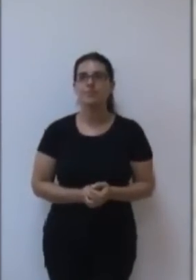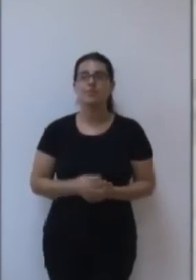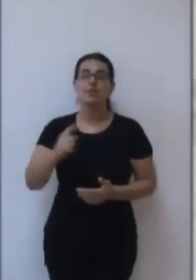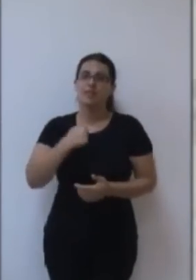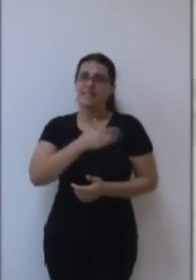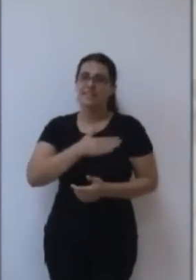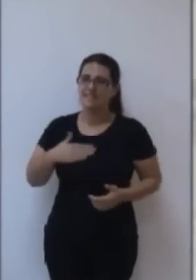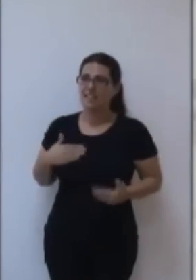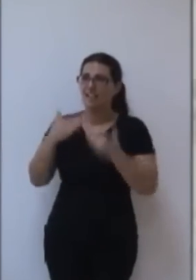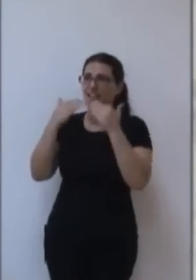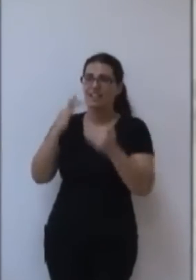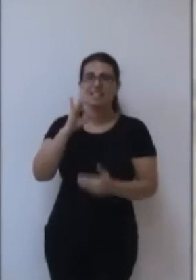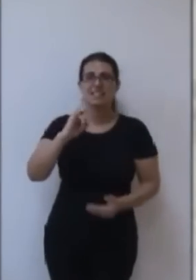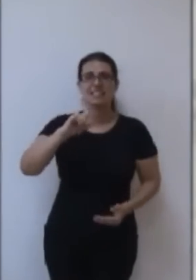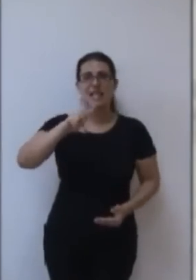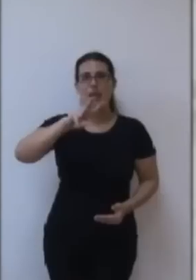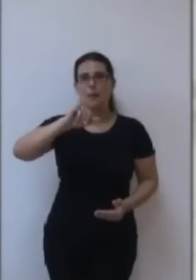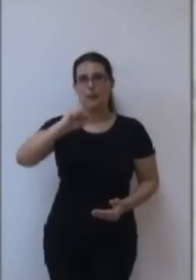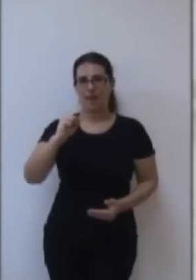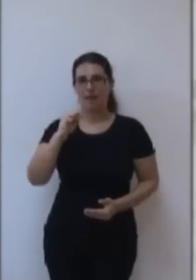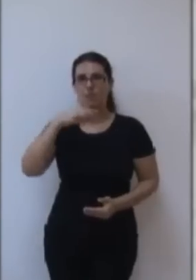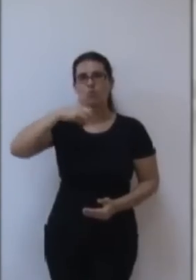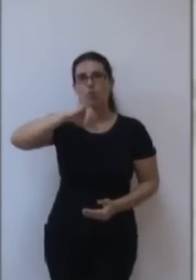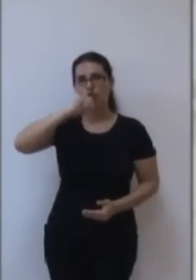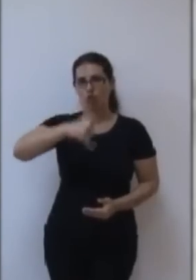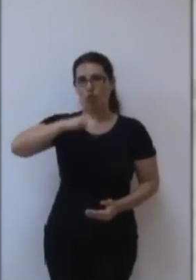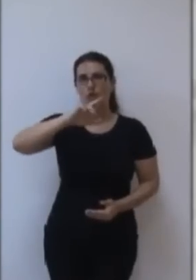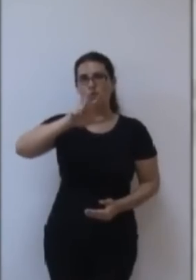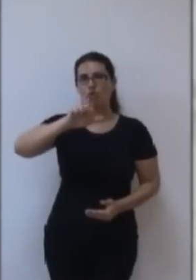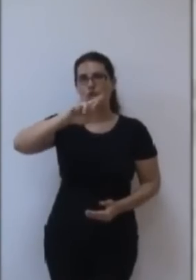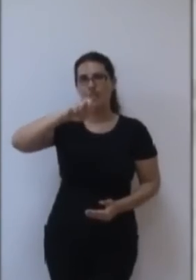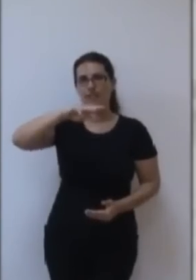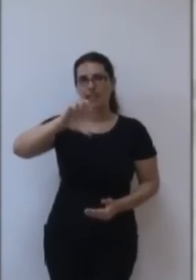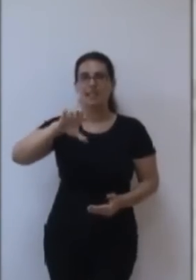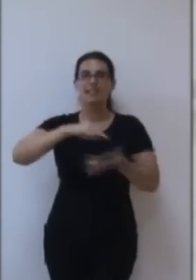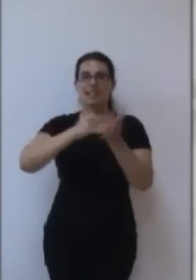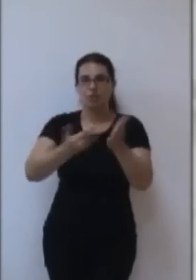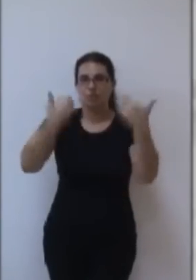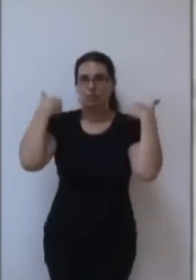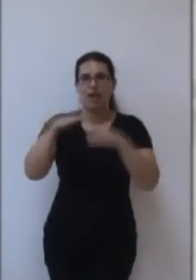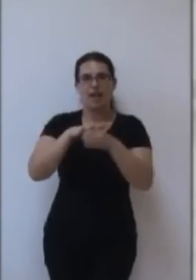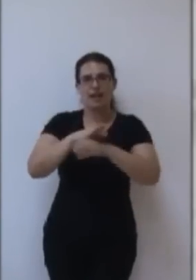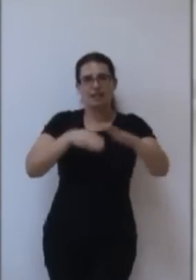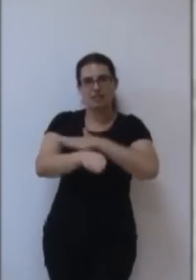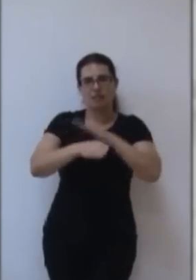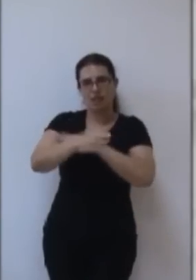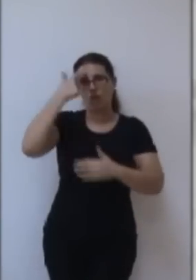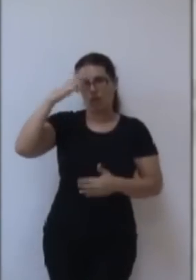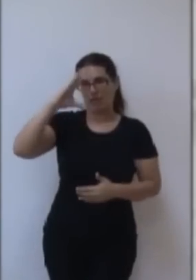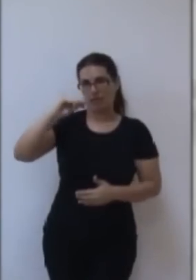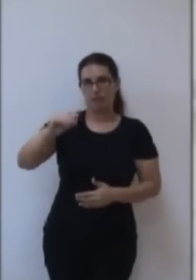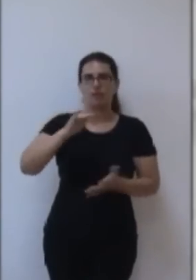Quiero agradecer también a Silvia, muchísimas gracias. Silvia Muñoz Llorente es técnico responsable del área de accesibilidad cognitiva de